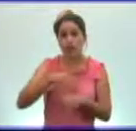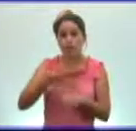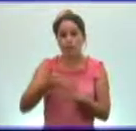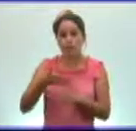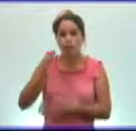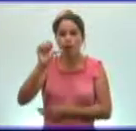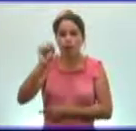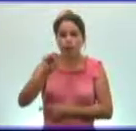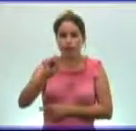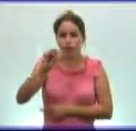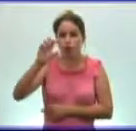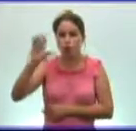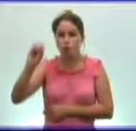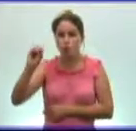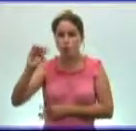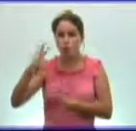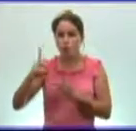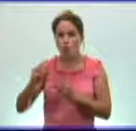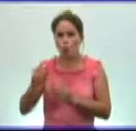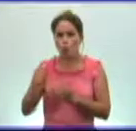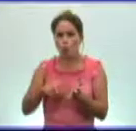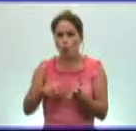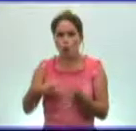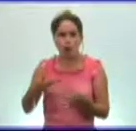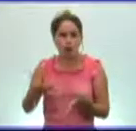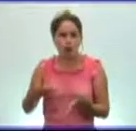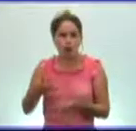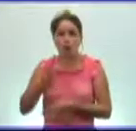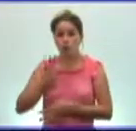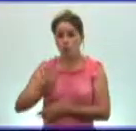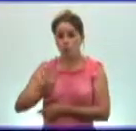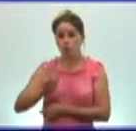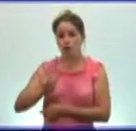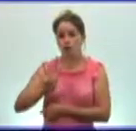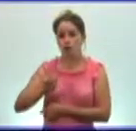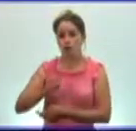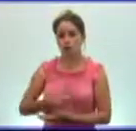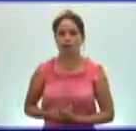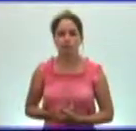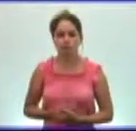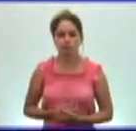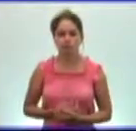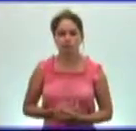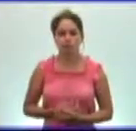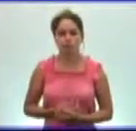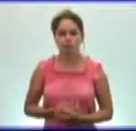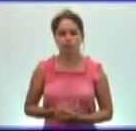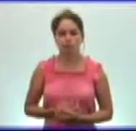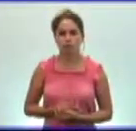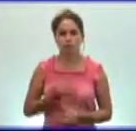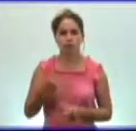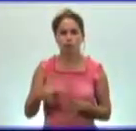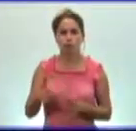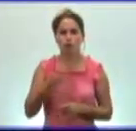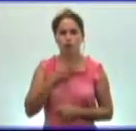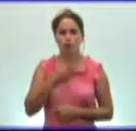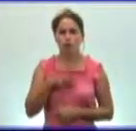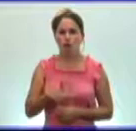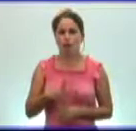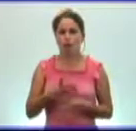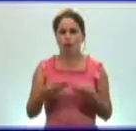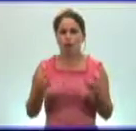carga 1+, que no se coloca como subíndice del anión poliatómico. Otro ejemplo de